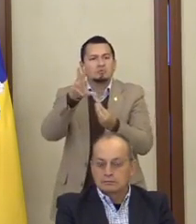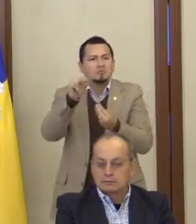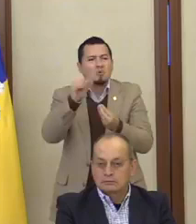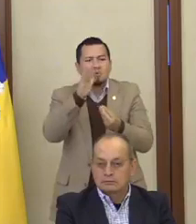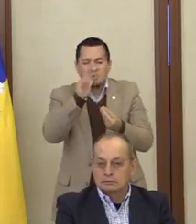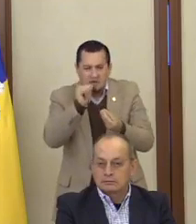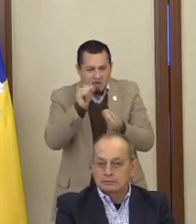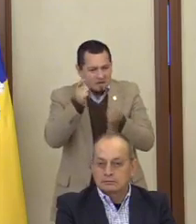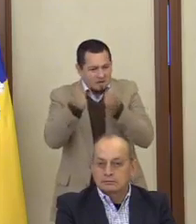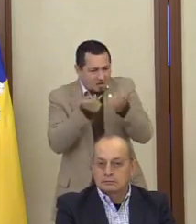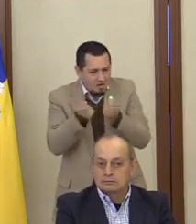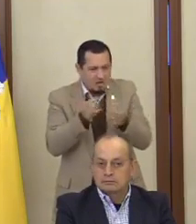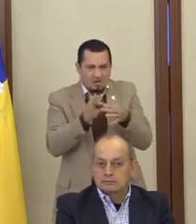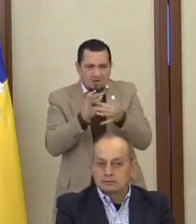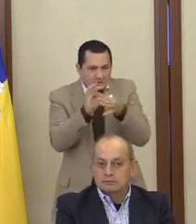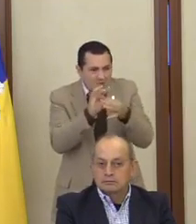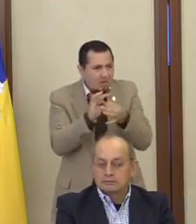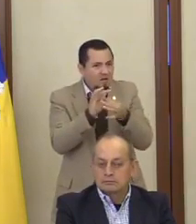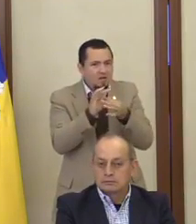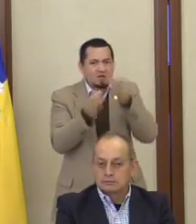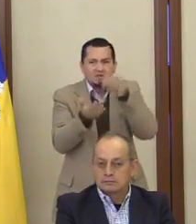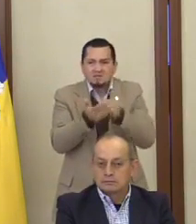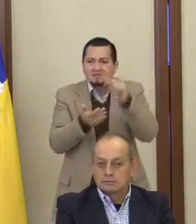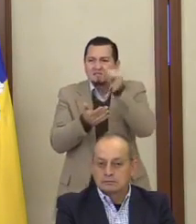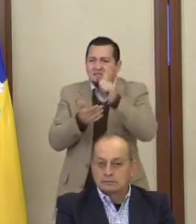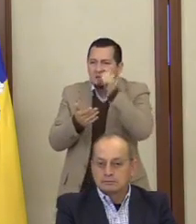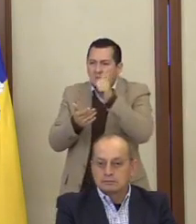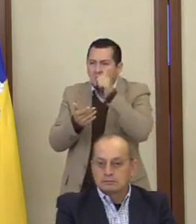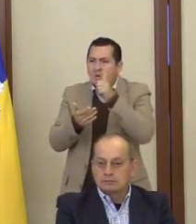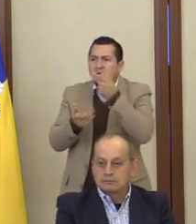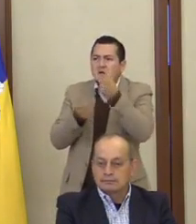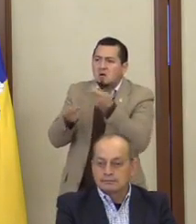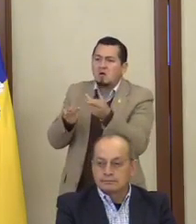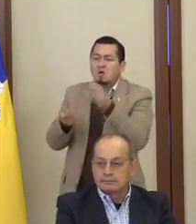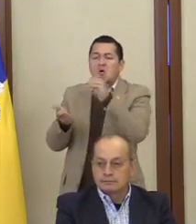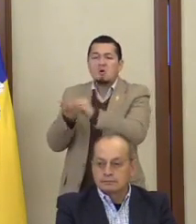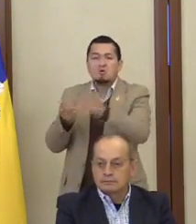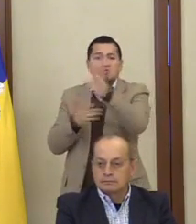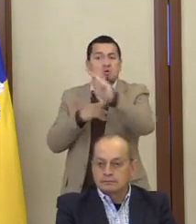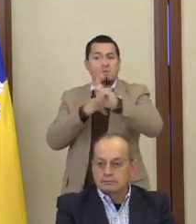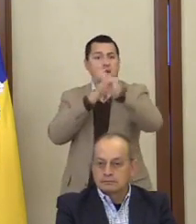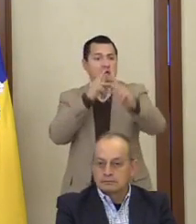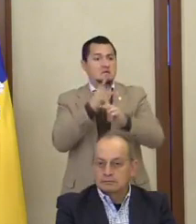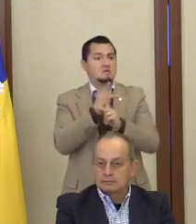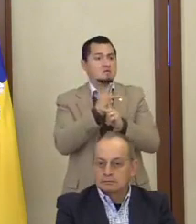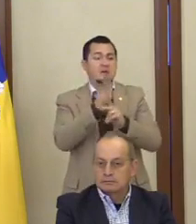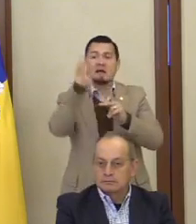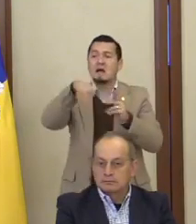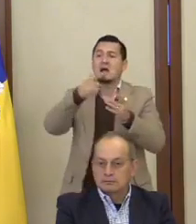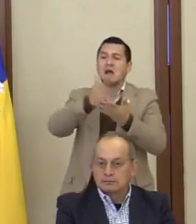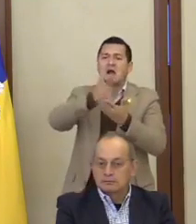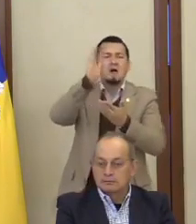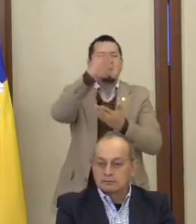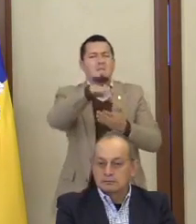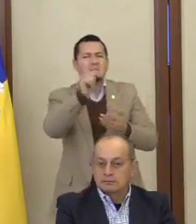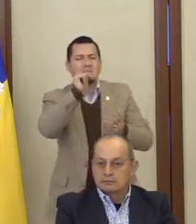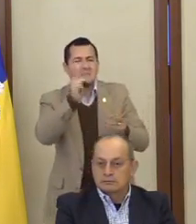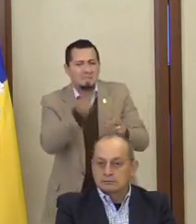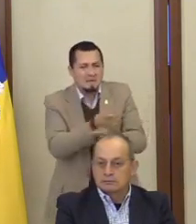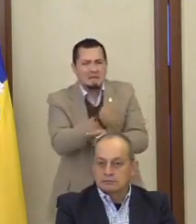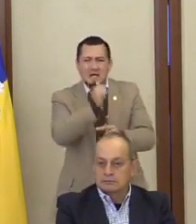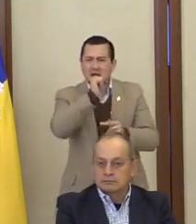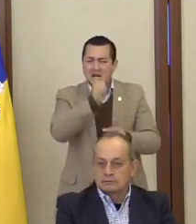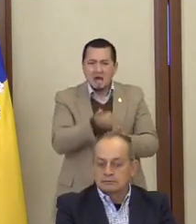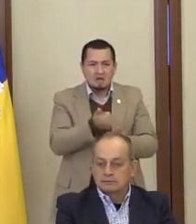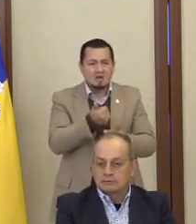correspondía este debate siempre presente en todo el país, en donde la percepción